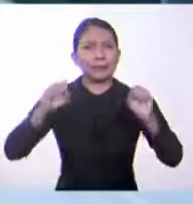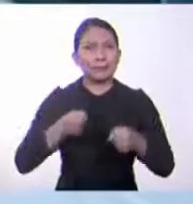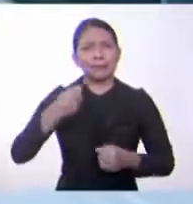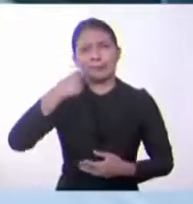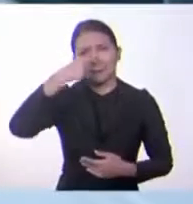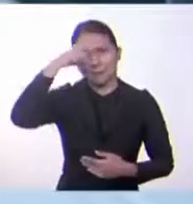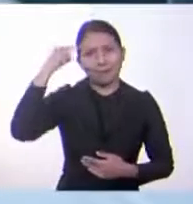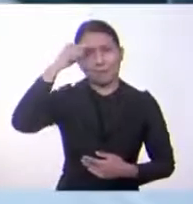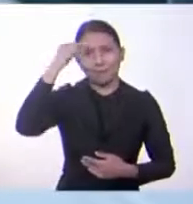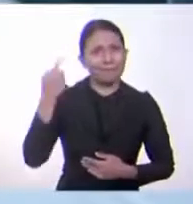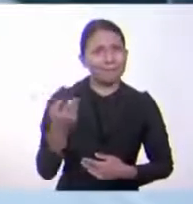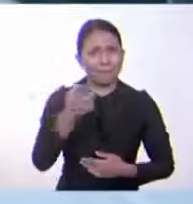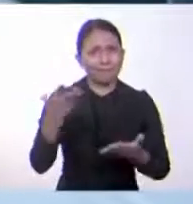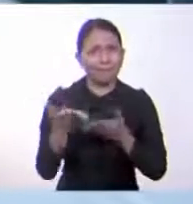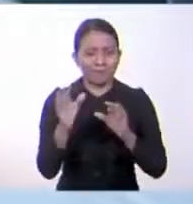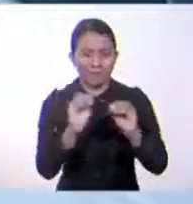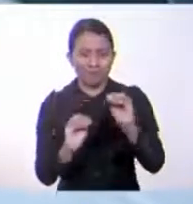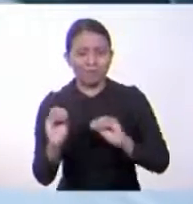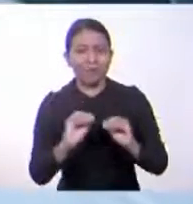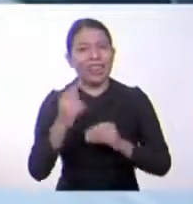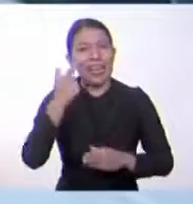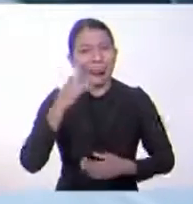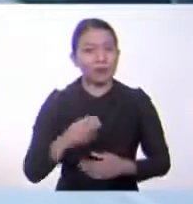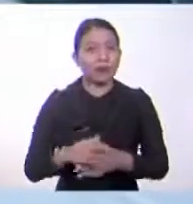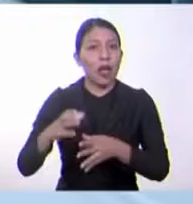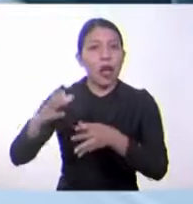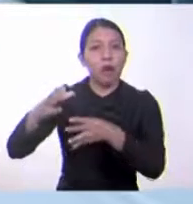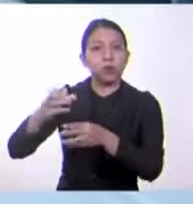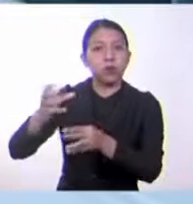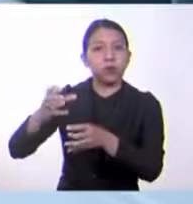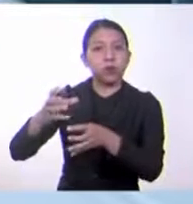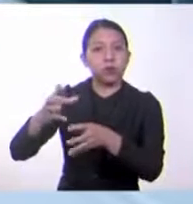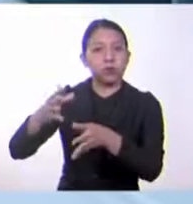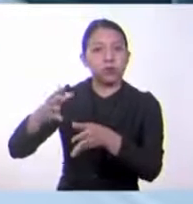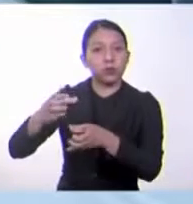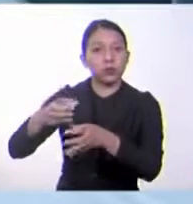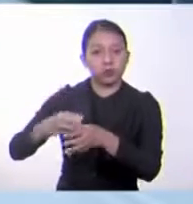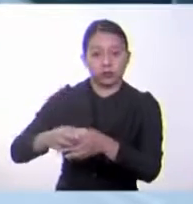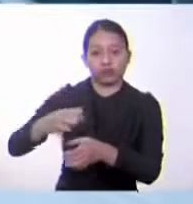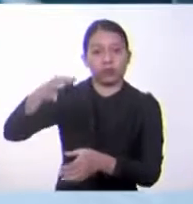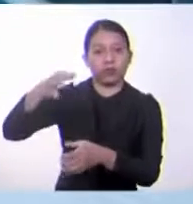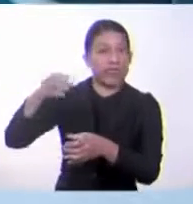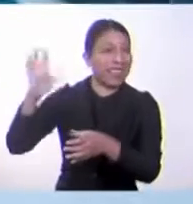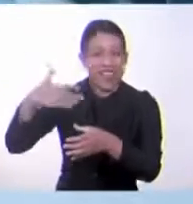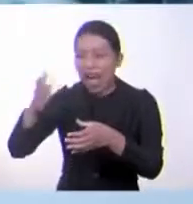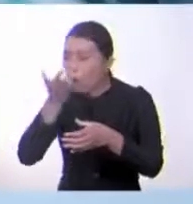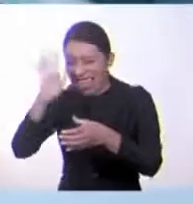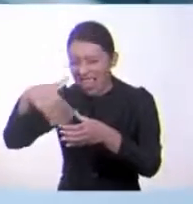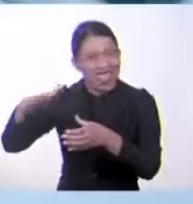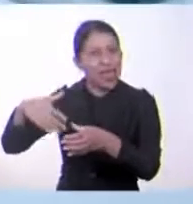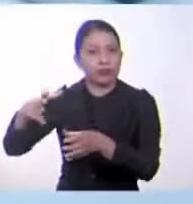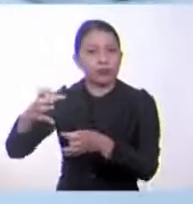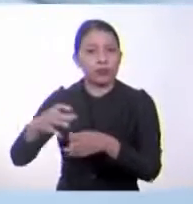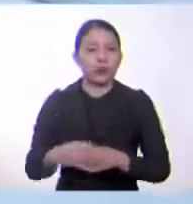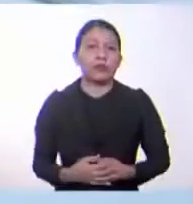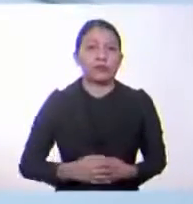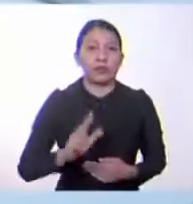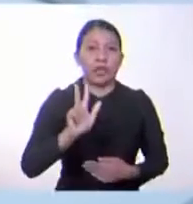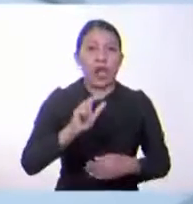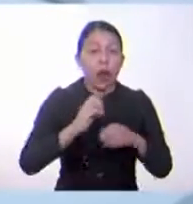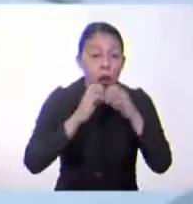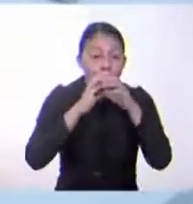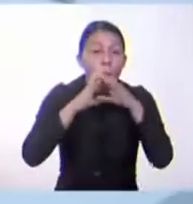o armar mi dispositivo. Una botella vacía de plástico, 3 vejigas que van a simular los pulmones y